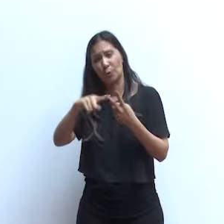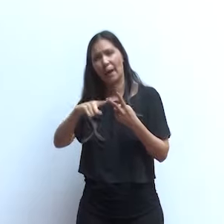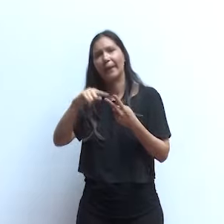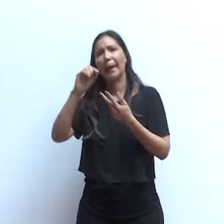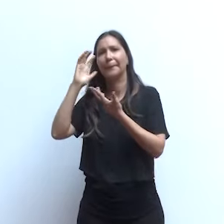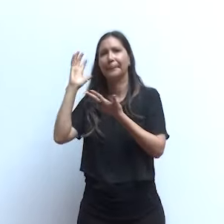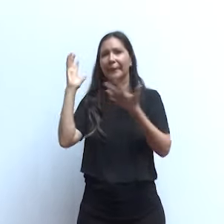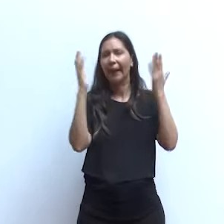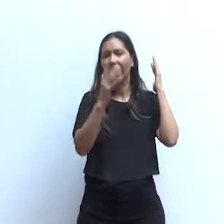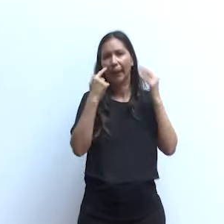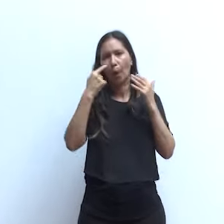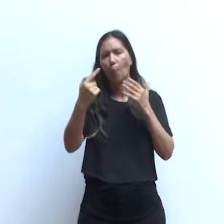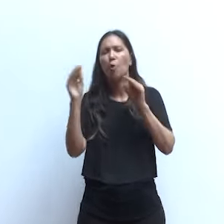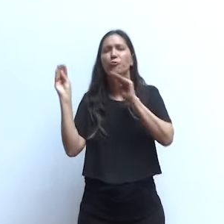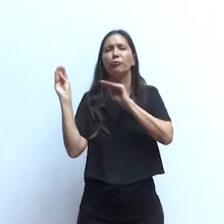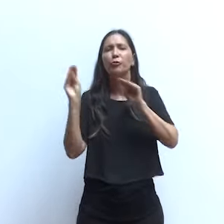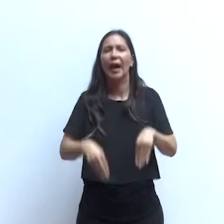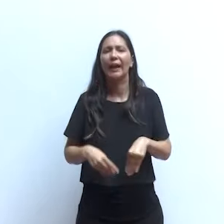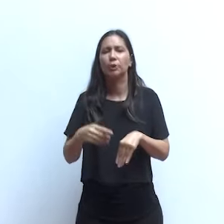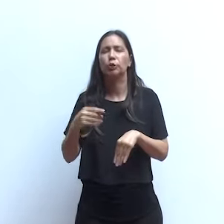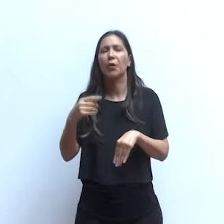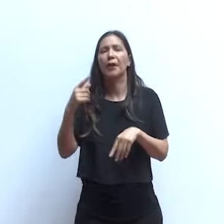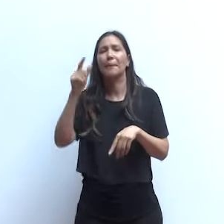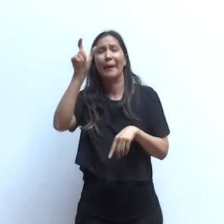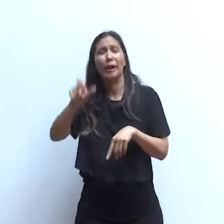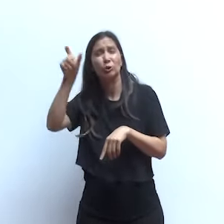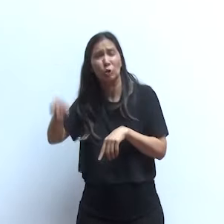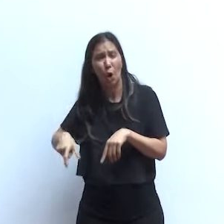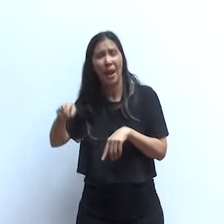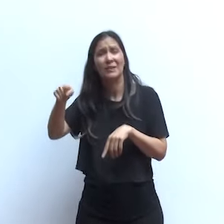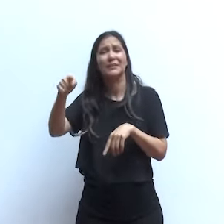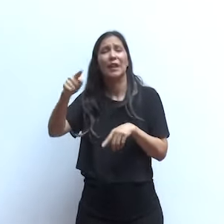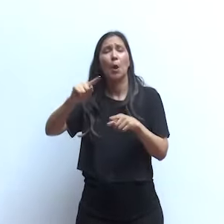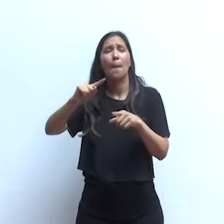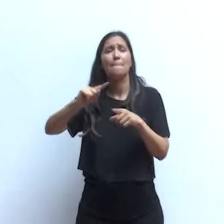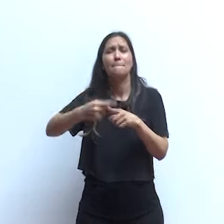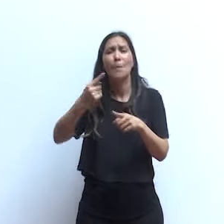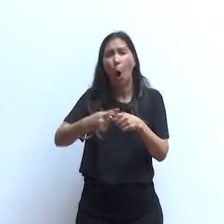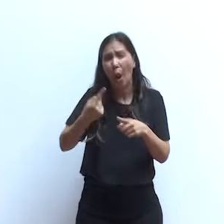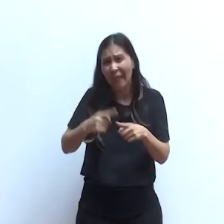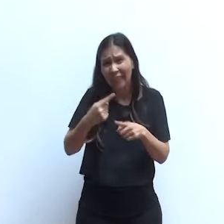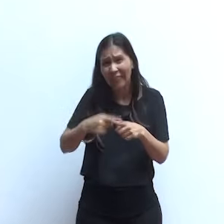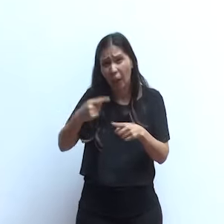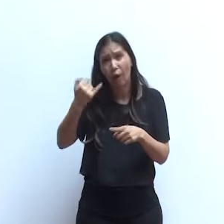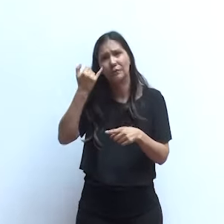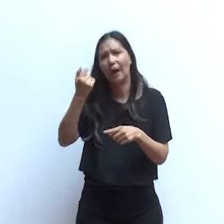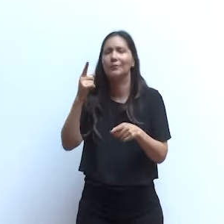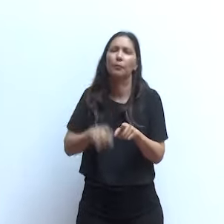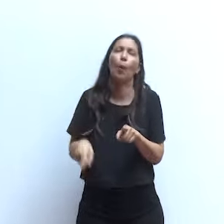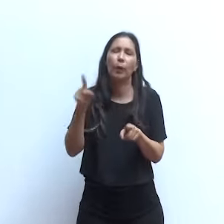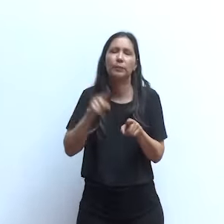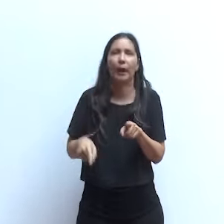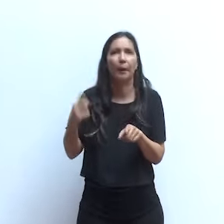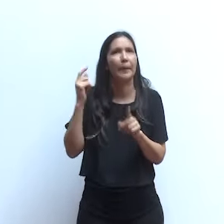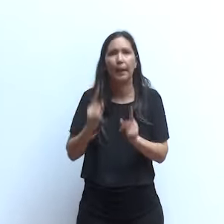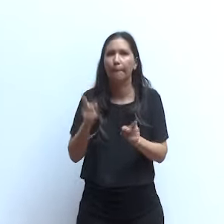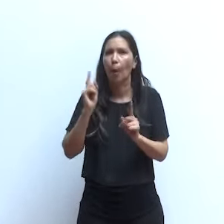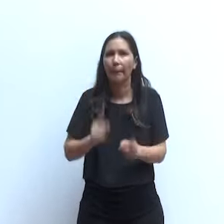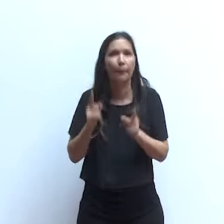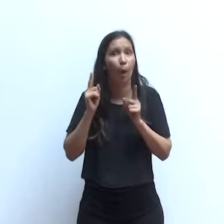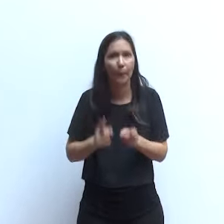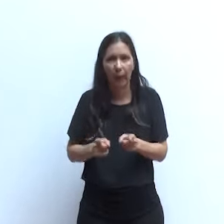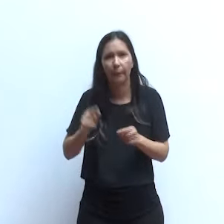de políticos recurrentes de una crisis de representación también de larga Data que vos también lo decís pero dig yo elijo pensarlo con